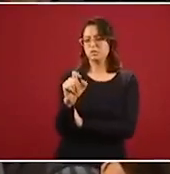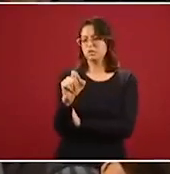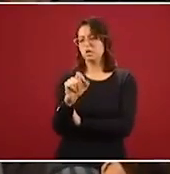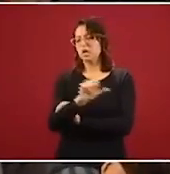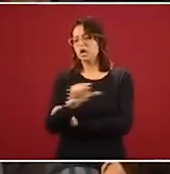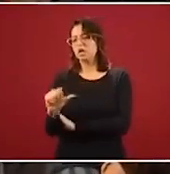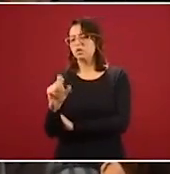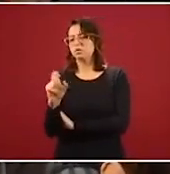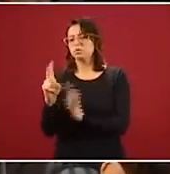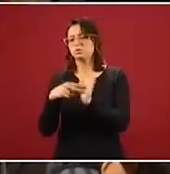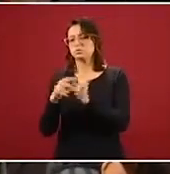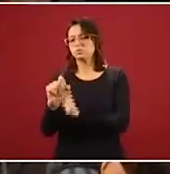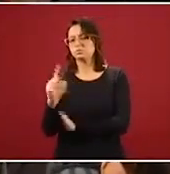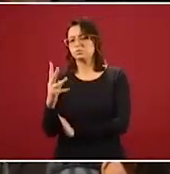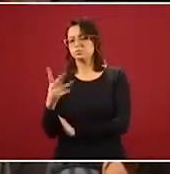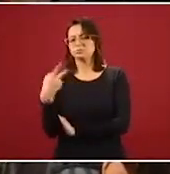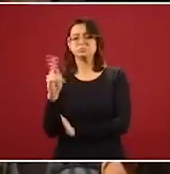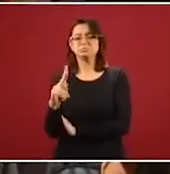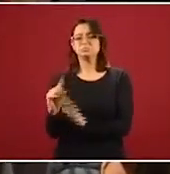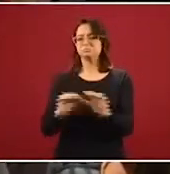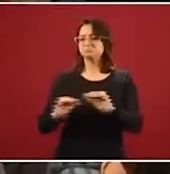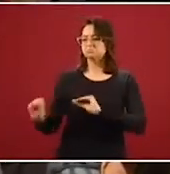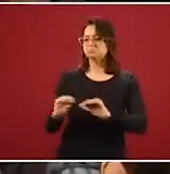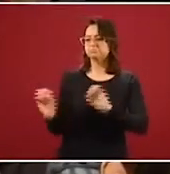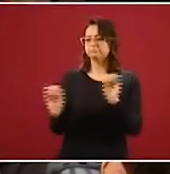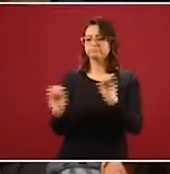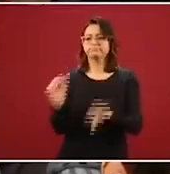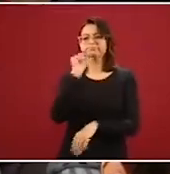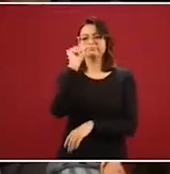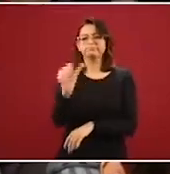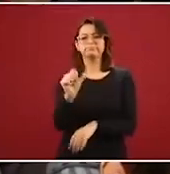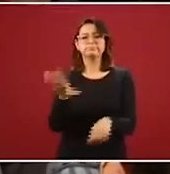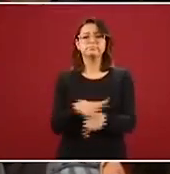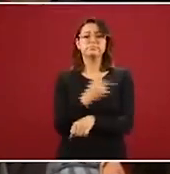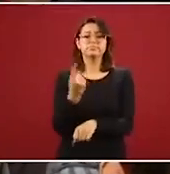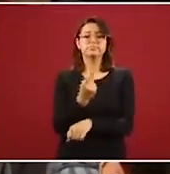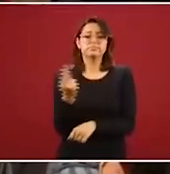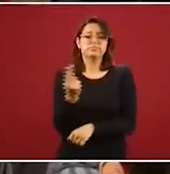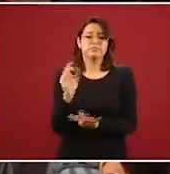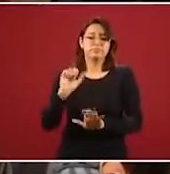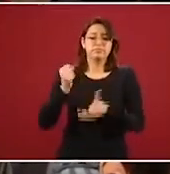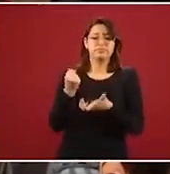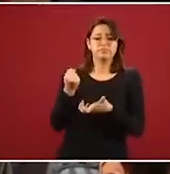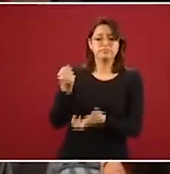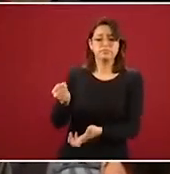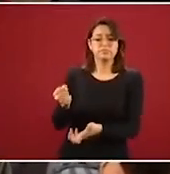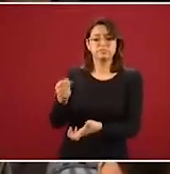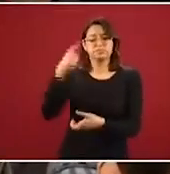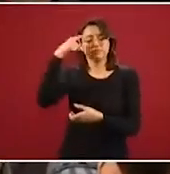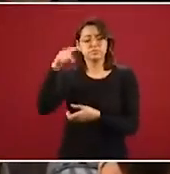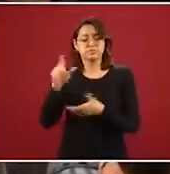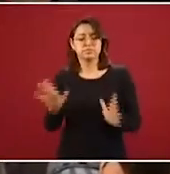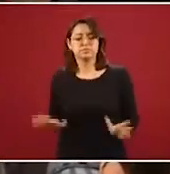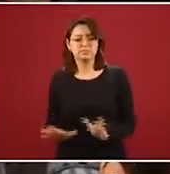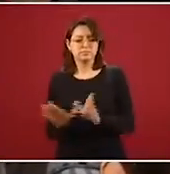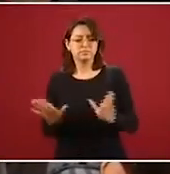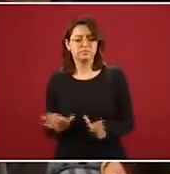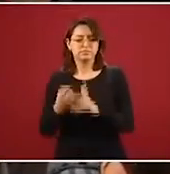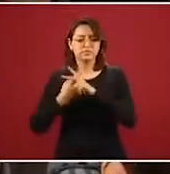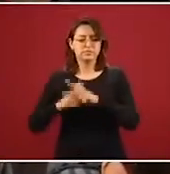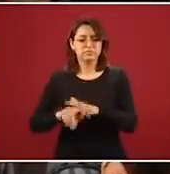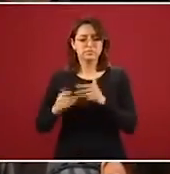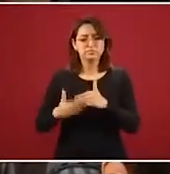2020-2024, pero está parado, presidente, está parado porque se requiere dinero para impulsarlo, para echarlo a andar.